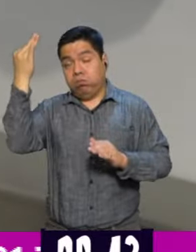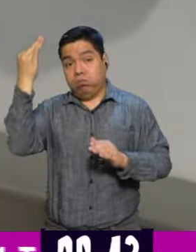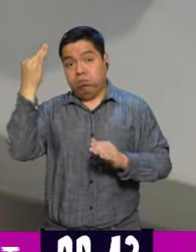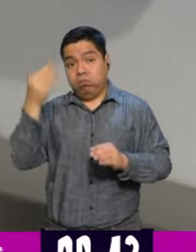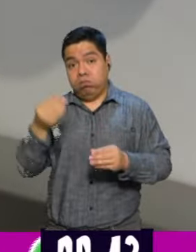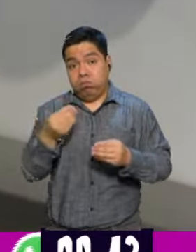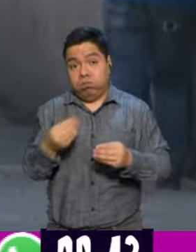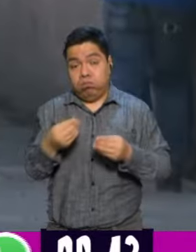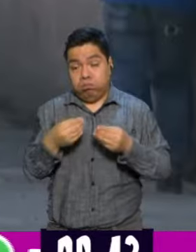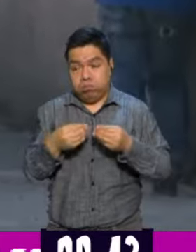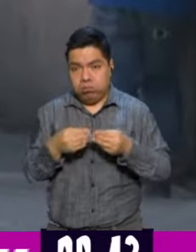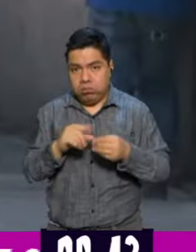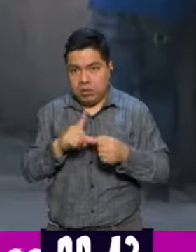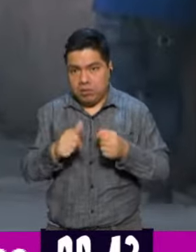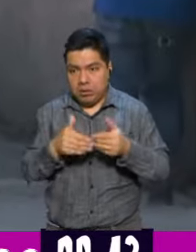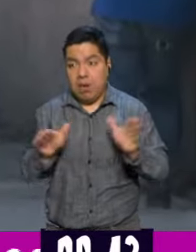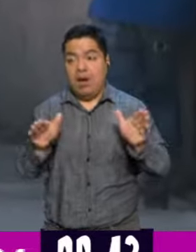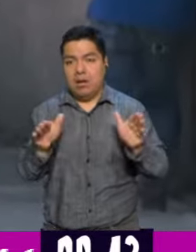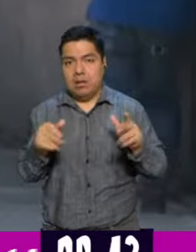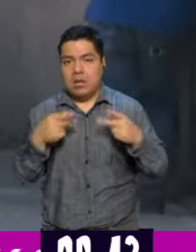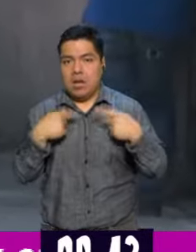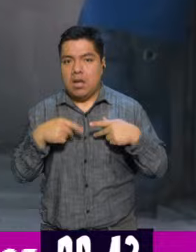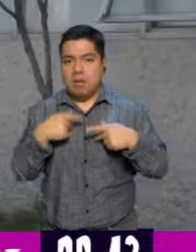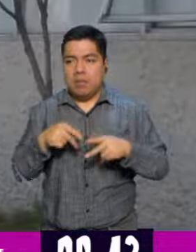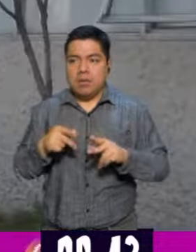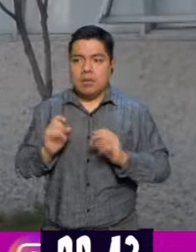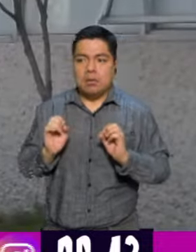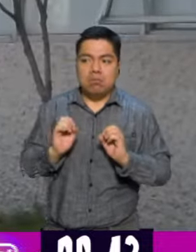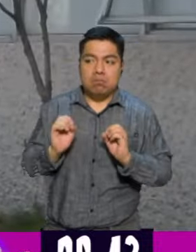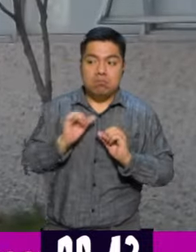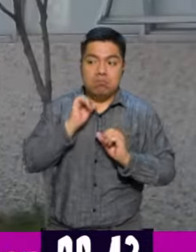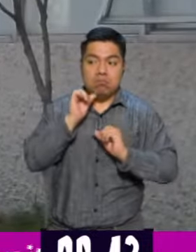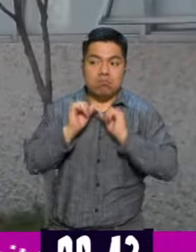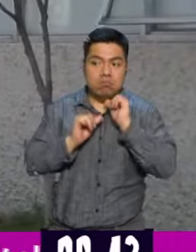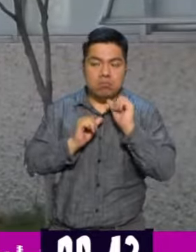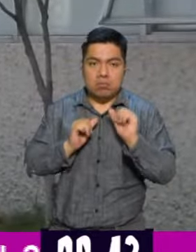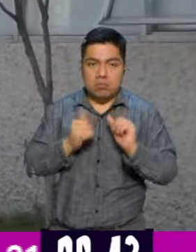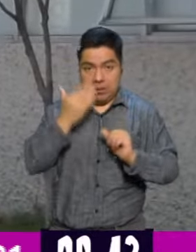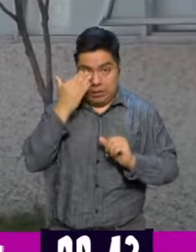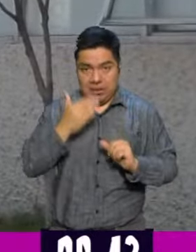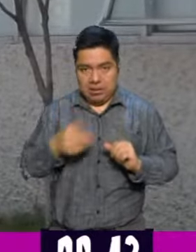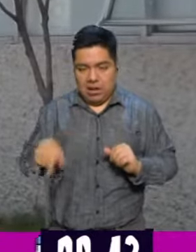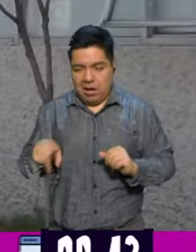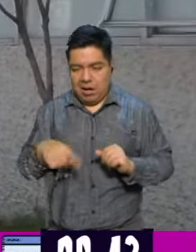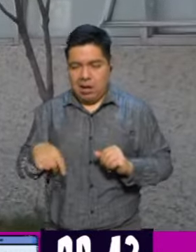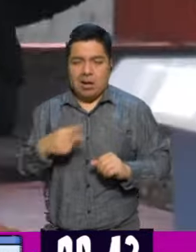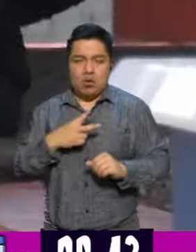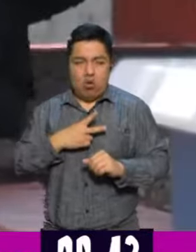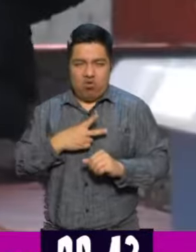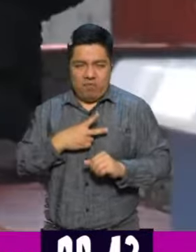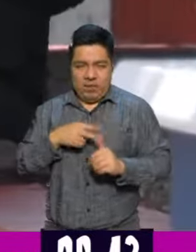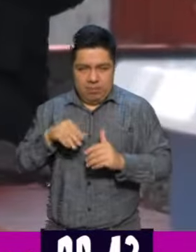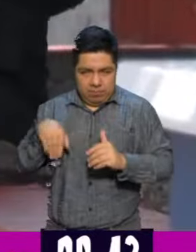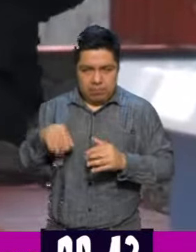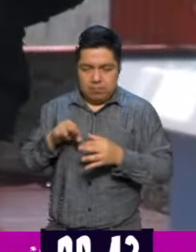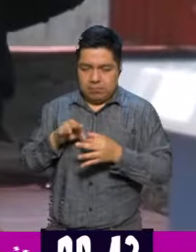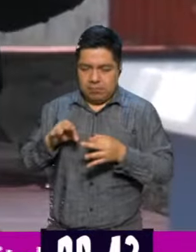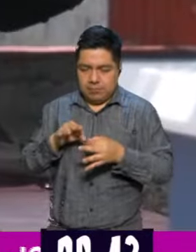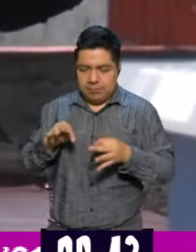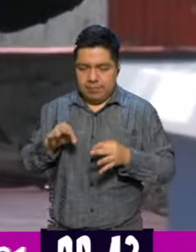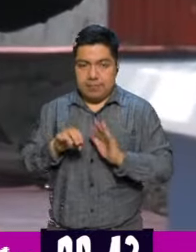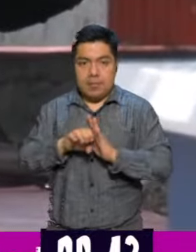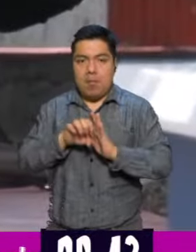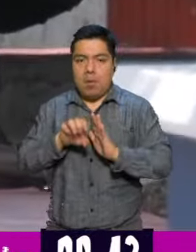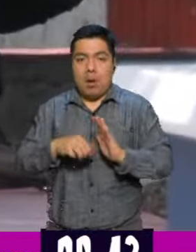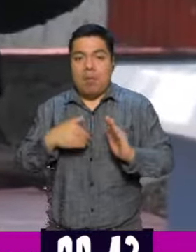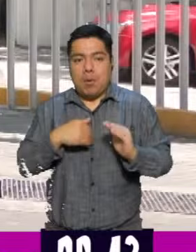es de que salen las personas y ya no han estado expuestos a las mutaciones de los virus que le decía hace un momento. Entonces, yo